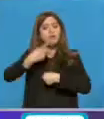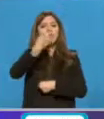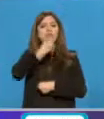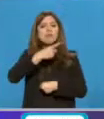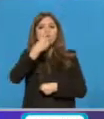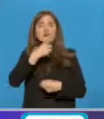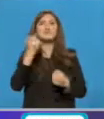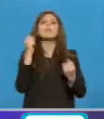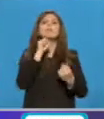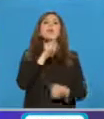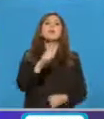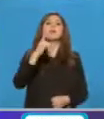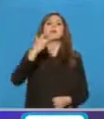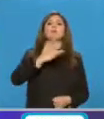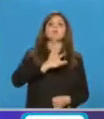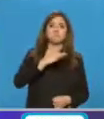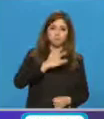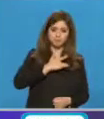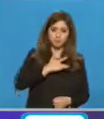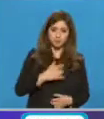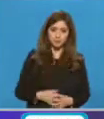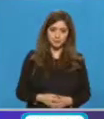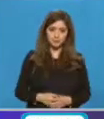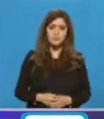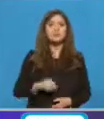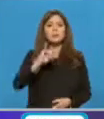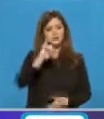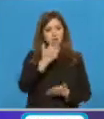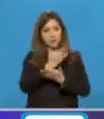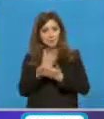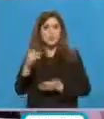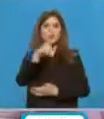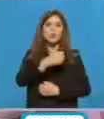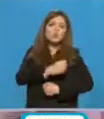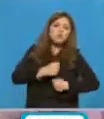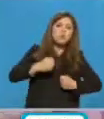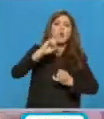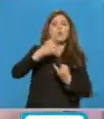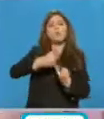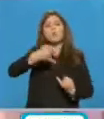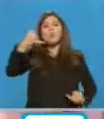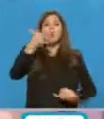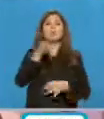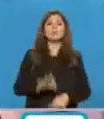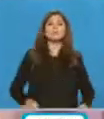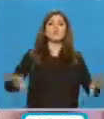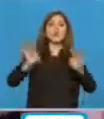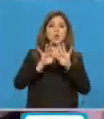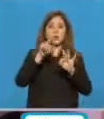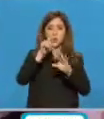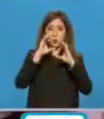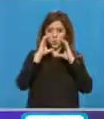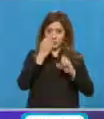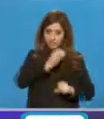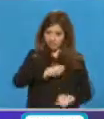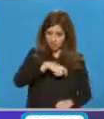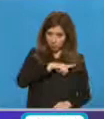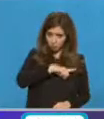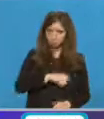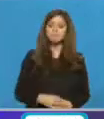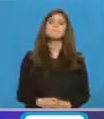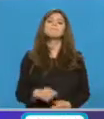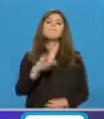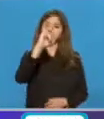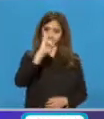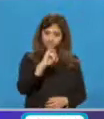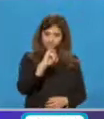Claro, ¿no? porque más allá del peso también es tu salud, Exactamente, que creo que es un aspecto como mucho más importante, ¿no? Una de ellas es tratar de